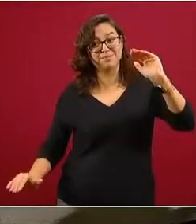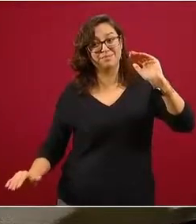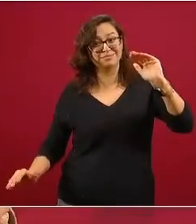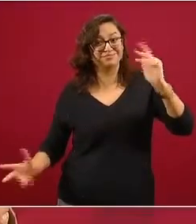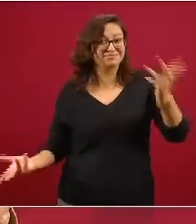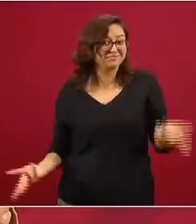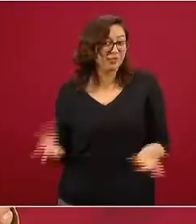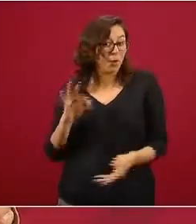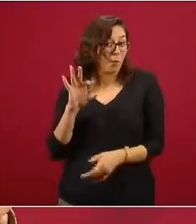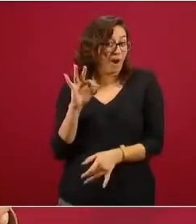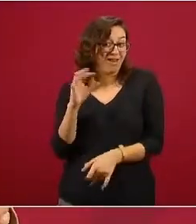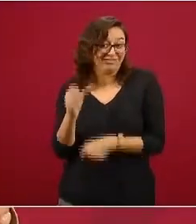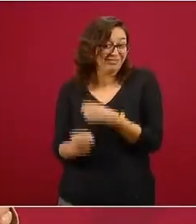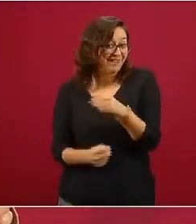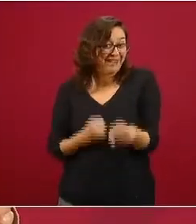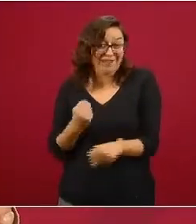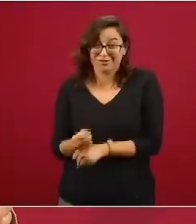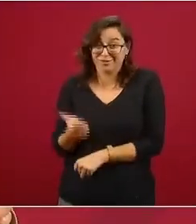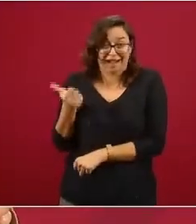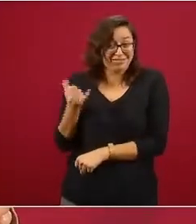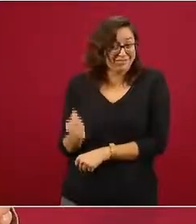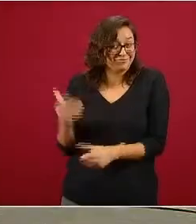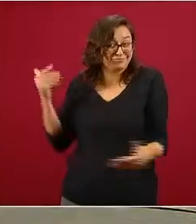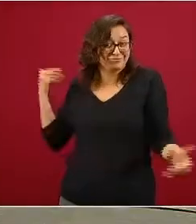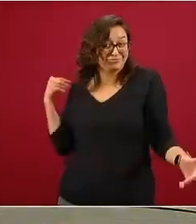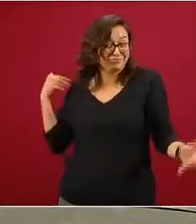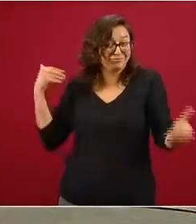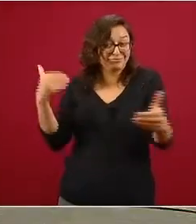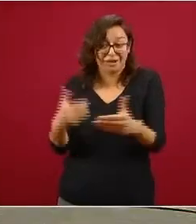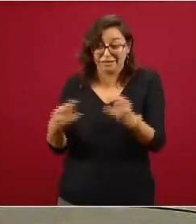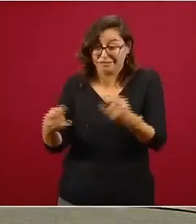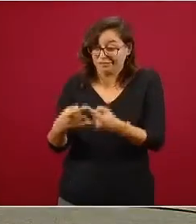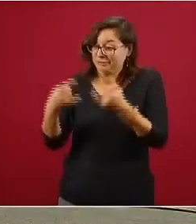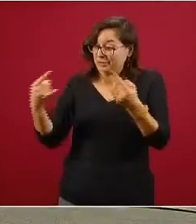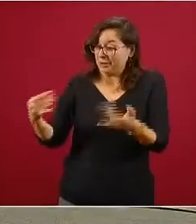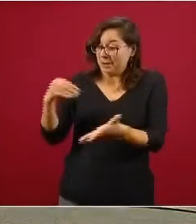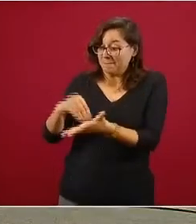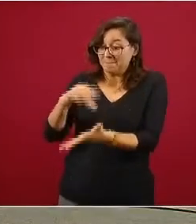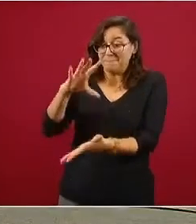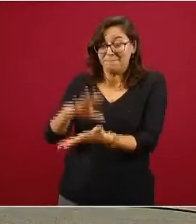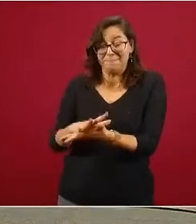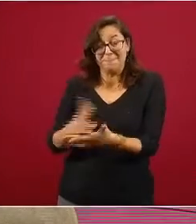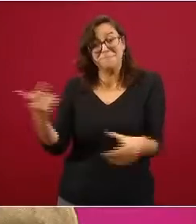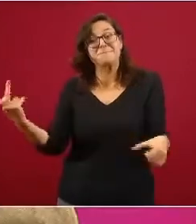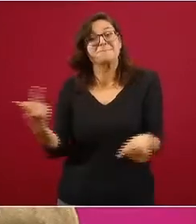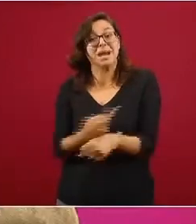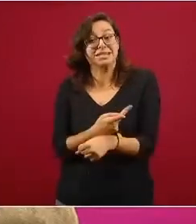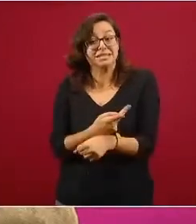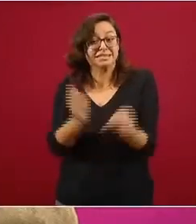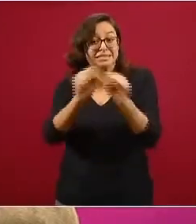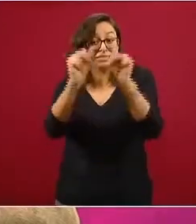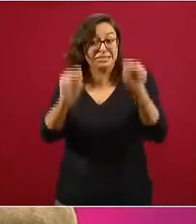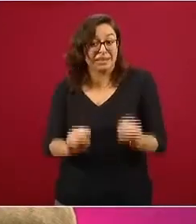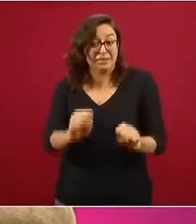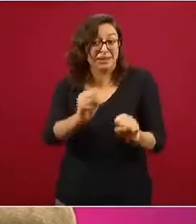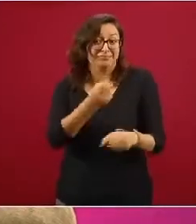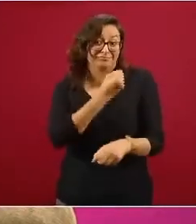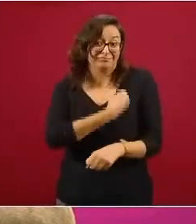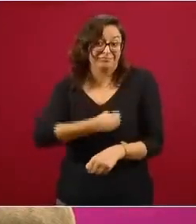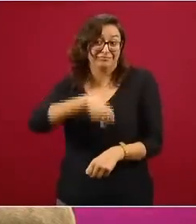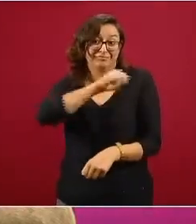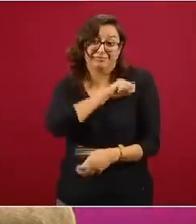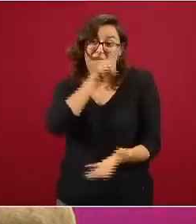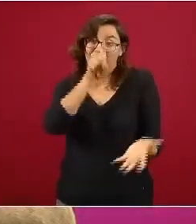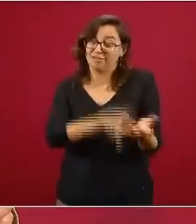descabellado volver a recordar que también en ese deterioro de los servicios de salud estaba muy presente